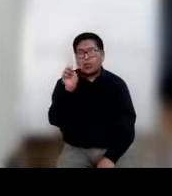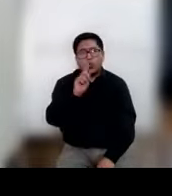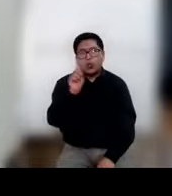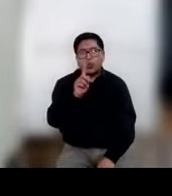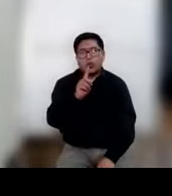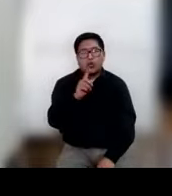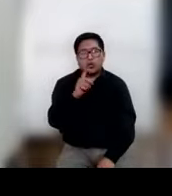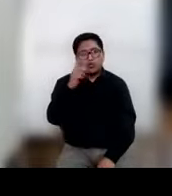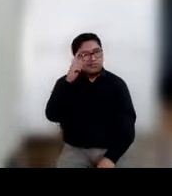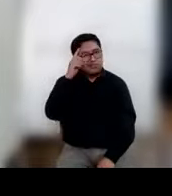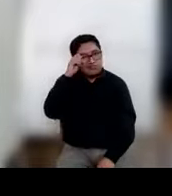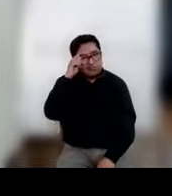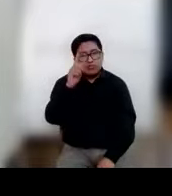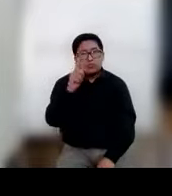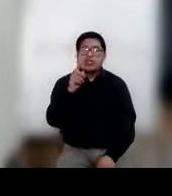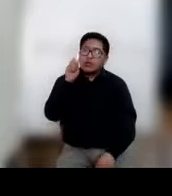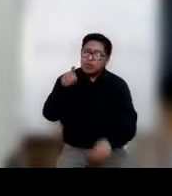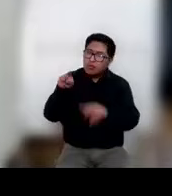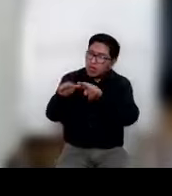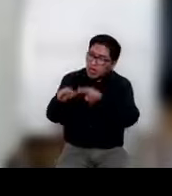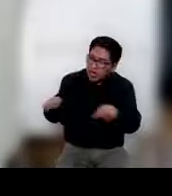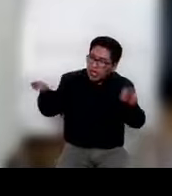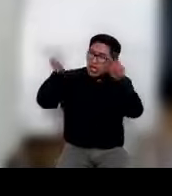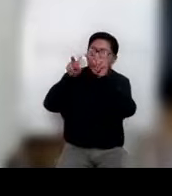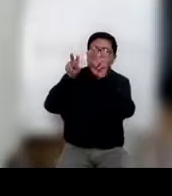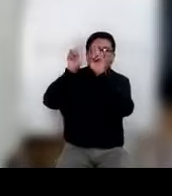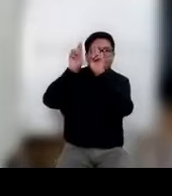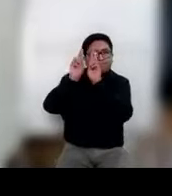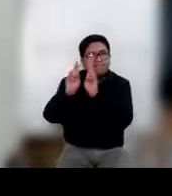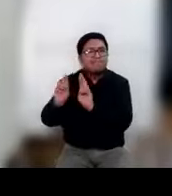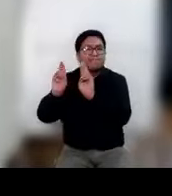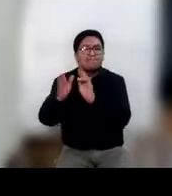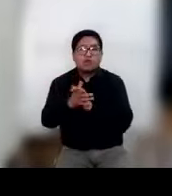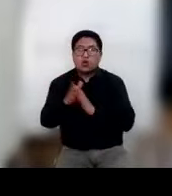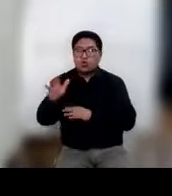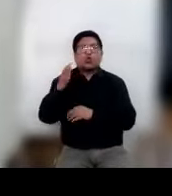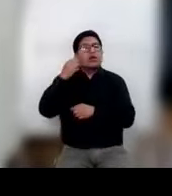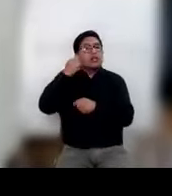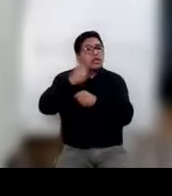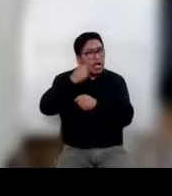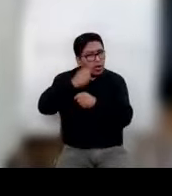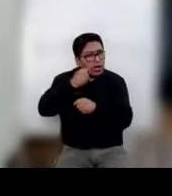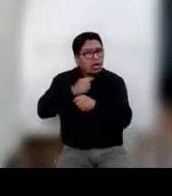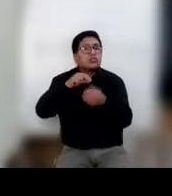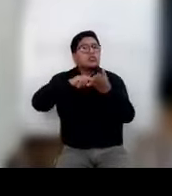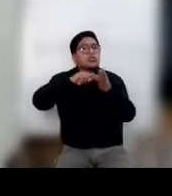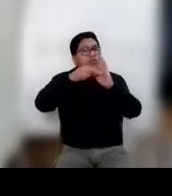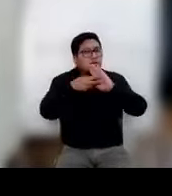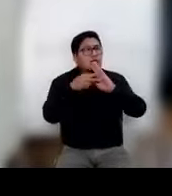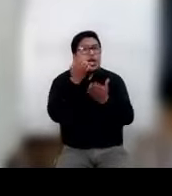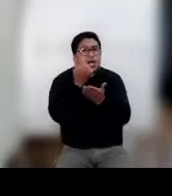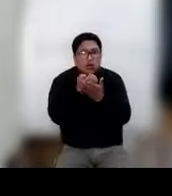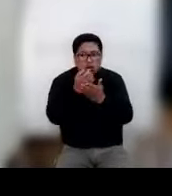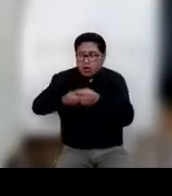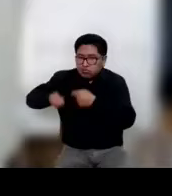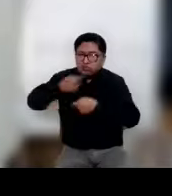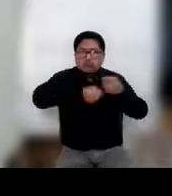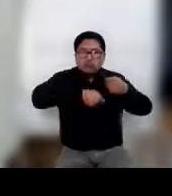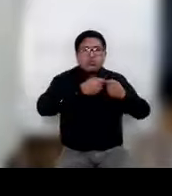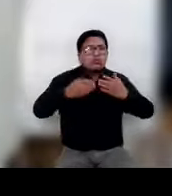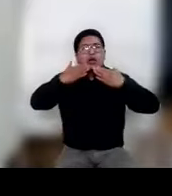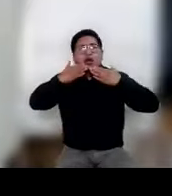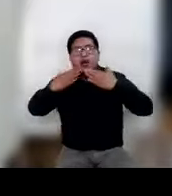menos queremos lo que queremos es que se valore y que se diga cuánto significa el aporte de ese niño en nuestra economía y eso es